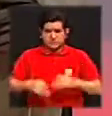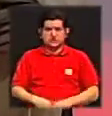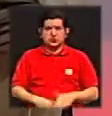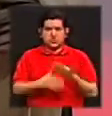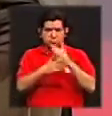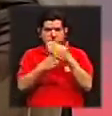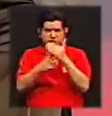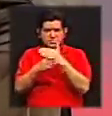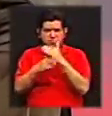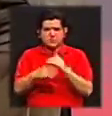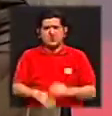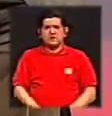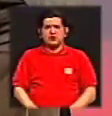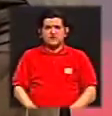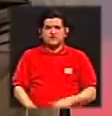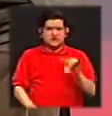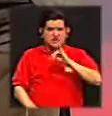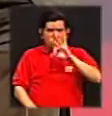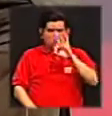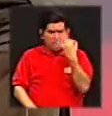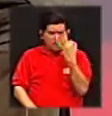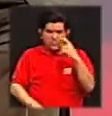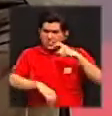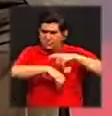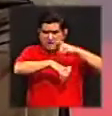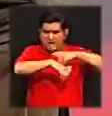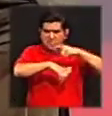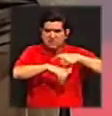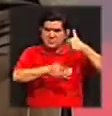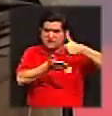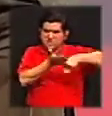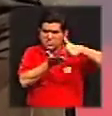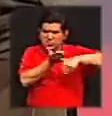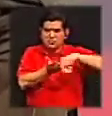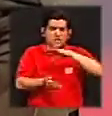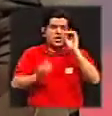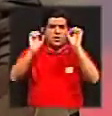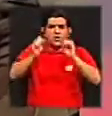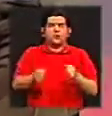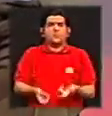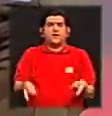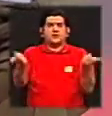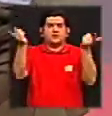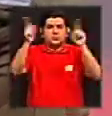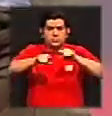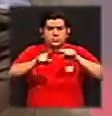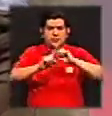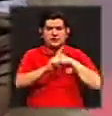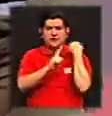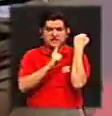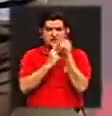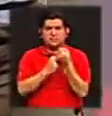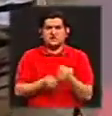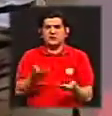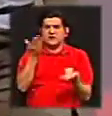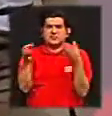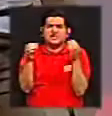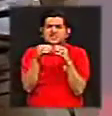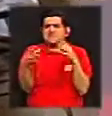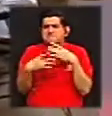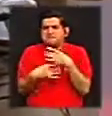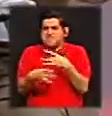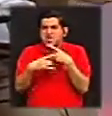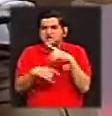manera proporcional a la hora de ir a votar, o pueden ocurrir fenómenos donde se inclinen